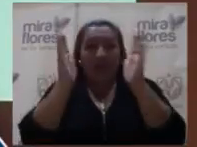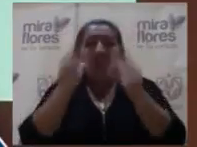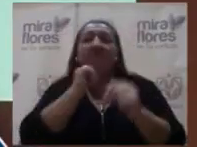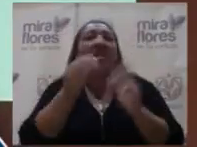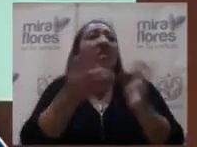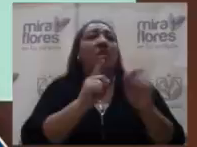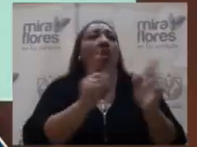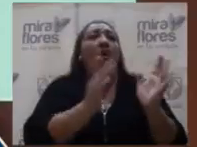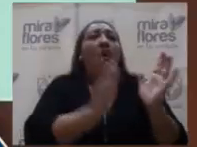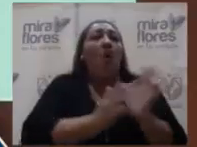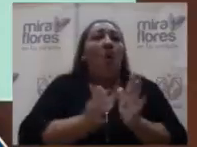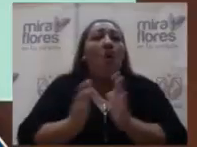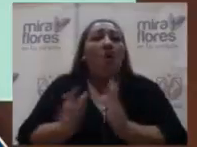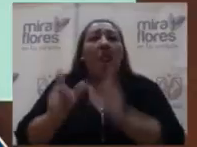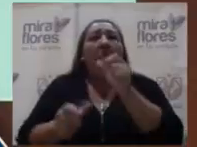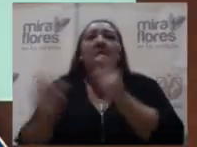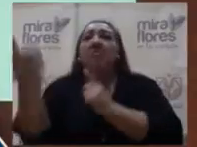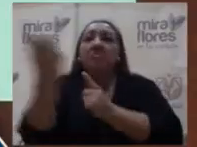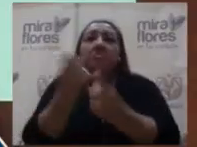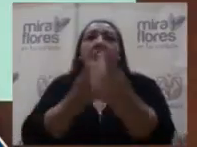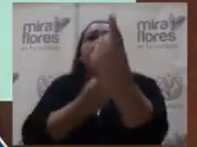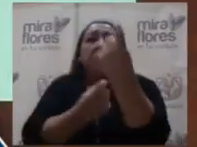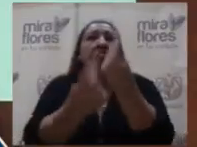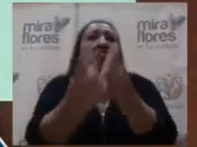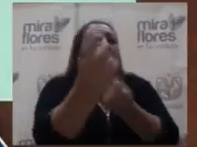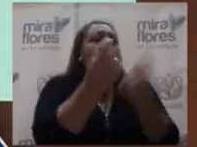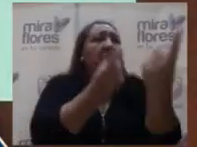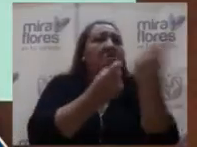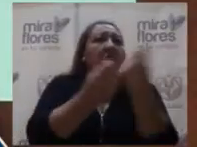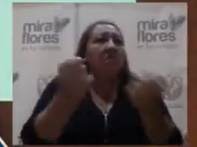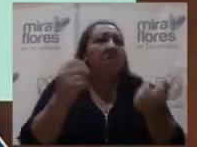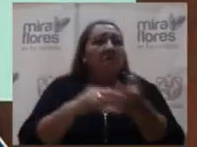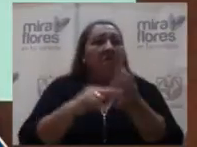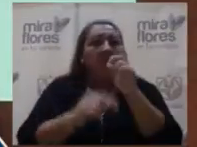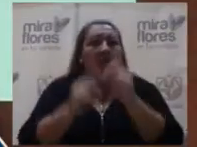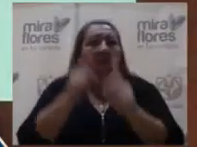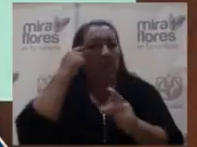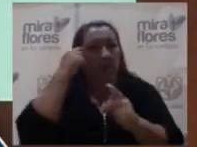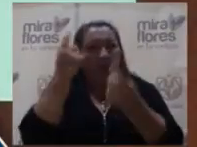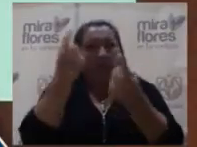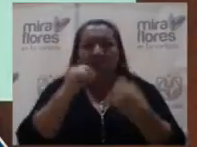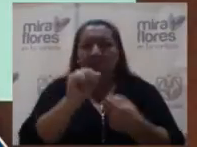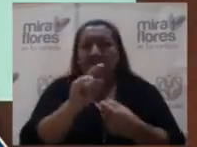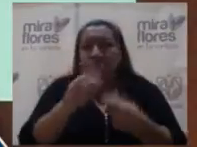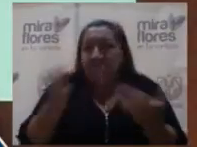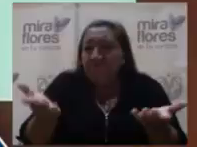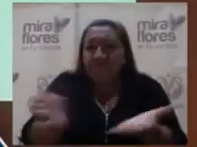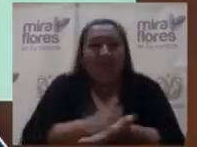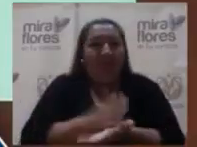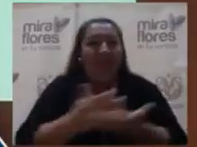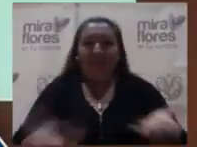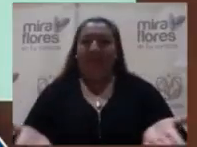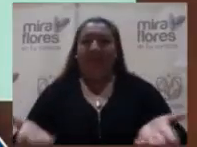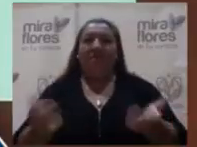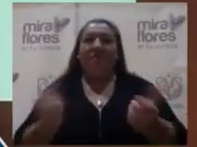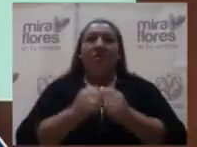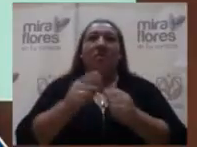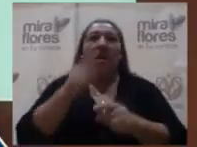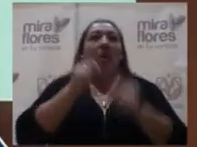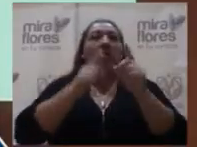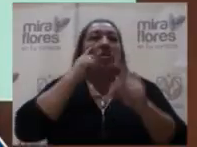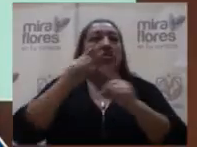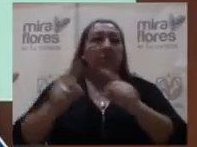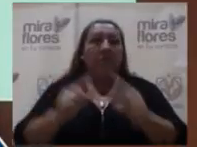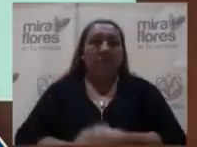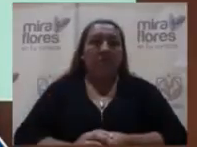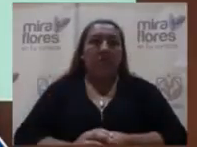y de acuerdo a cómo las personas iban acercándose o comunicándose con la subgerencia para que puedan ser llevados a cabo las